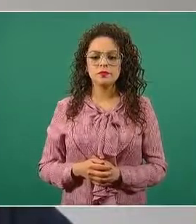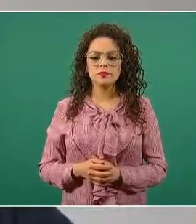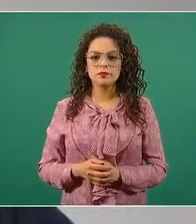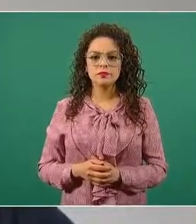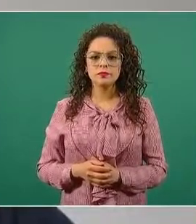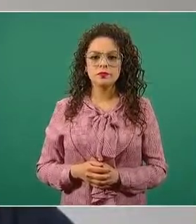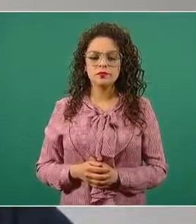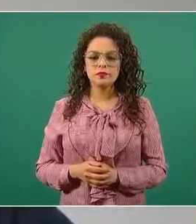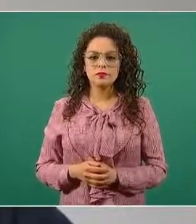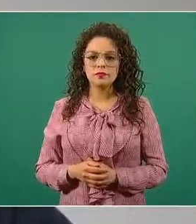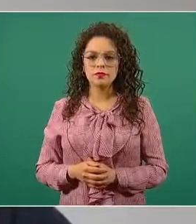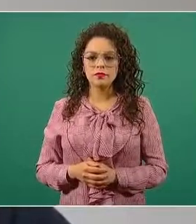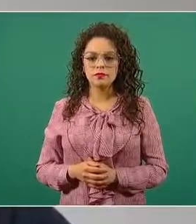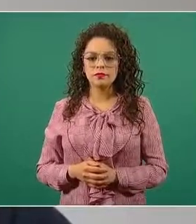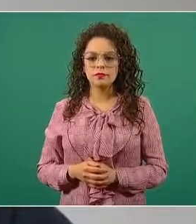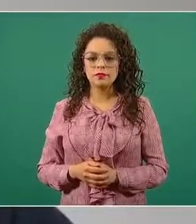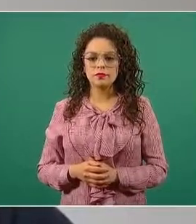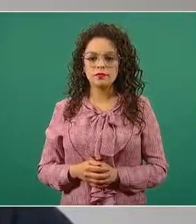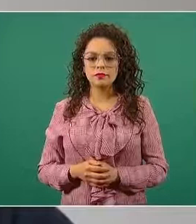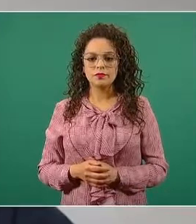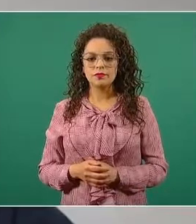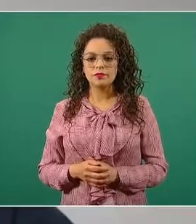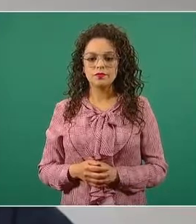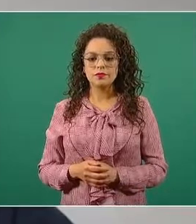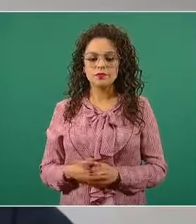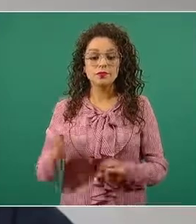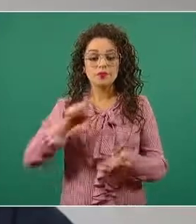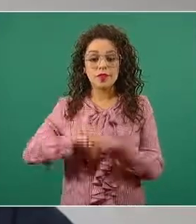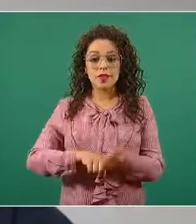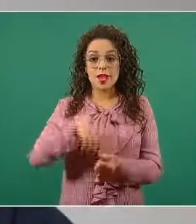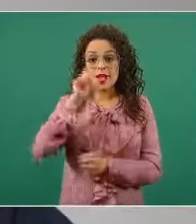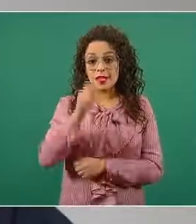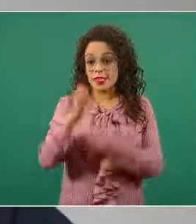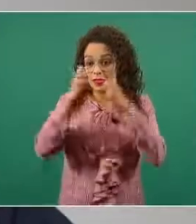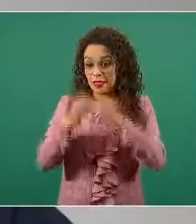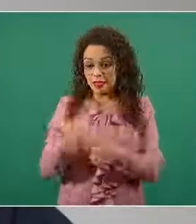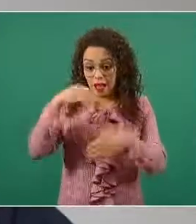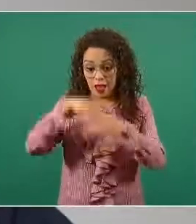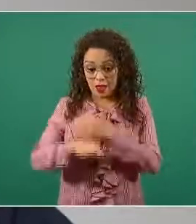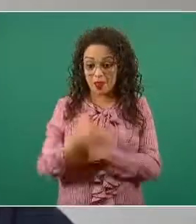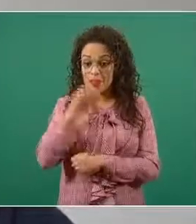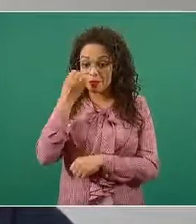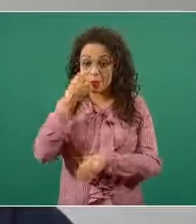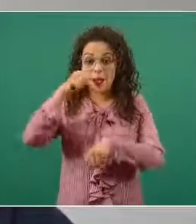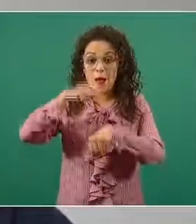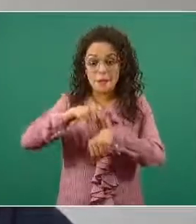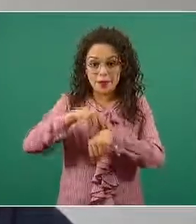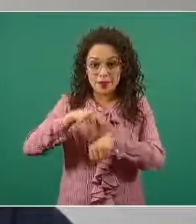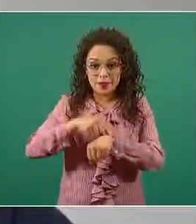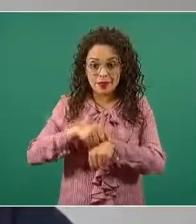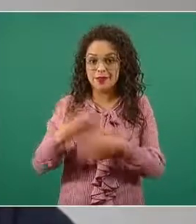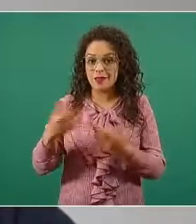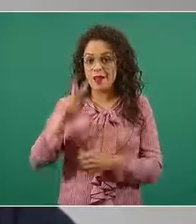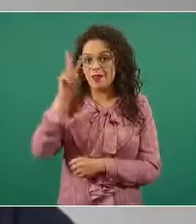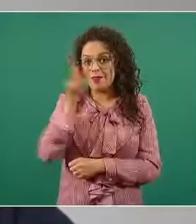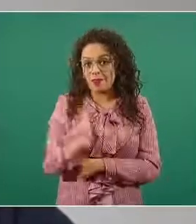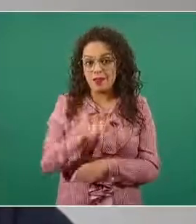esa hermosa temporalidad de lo que es estar en la escuela de medicina y asumir todos los retos a los que